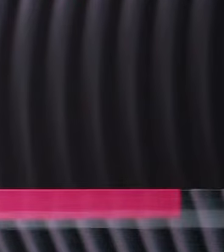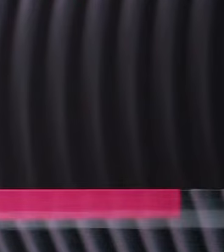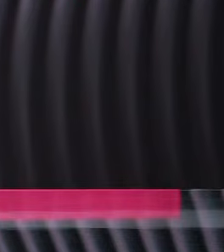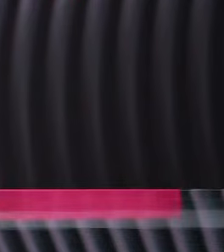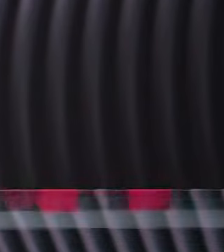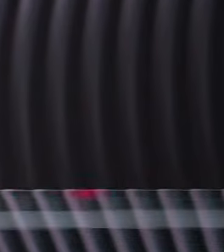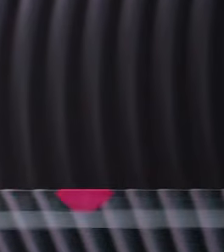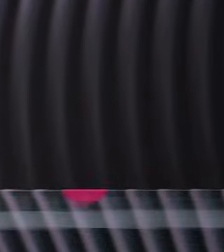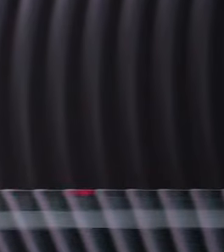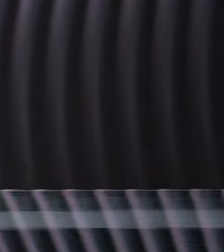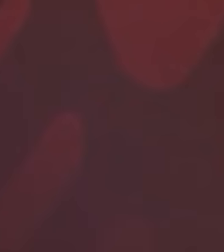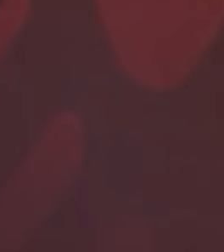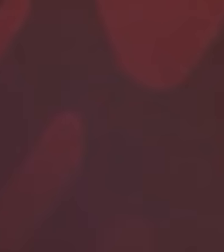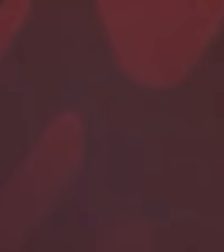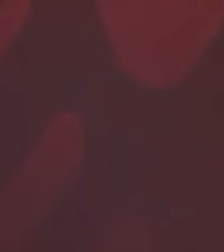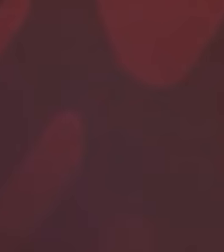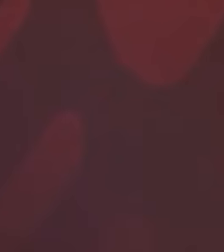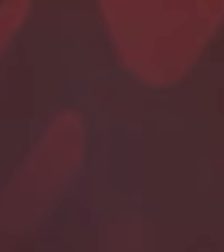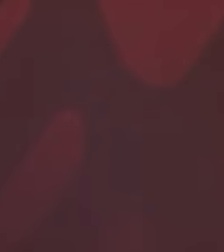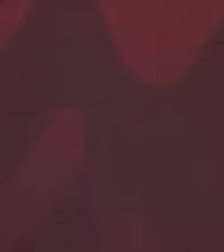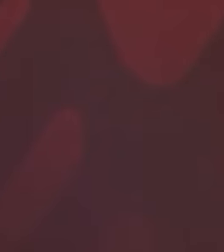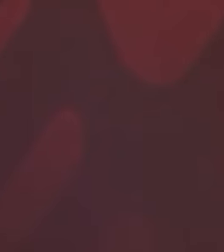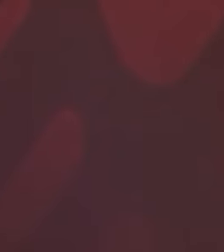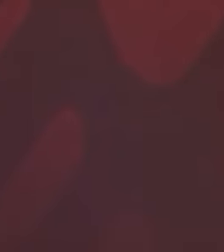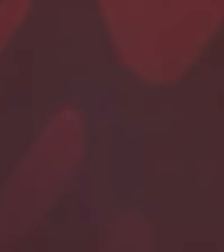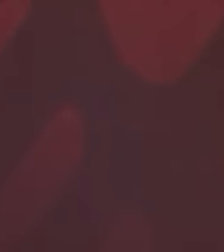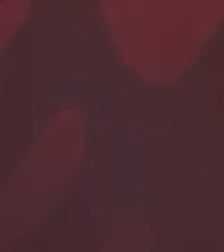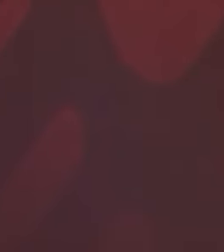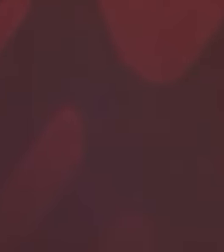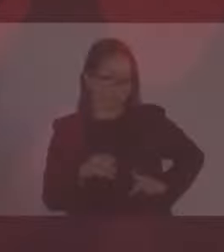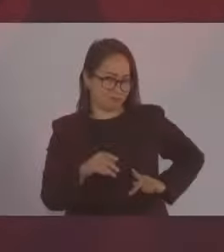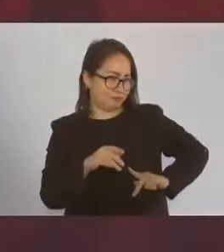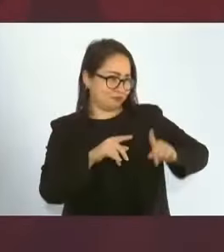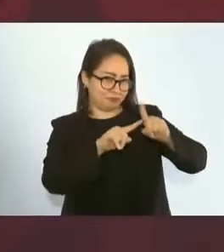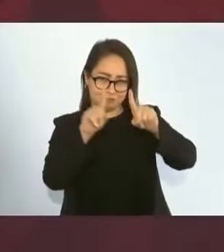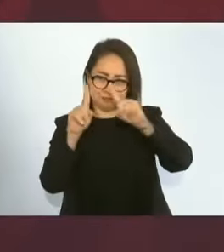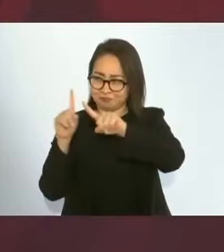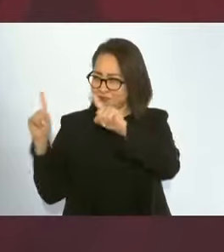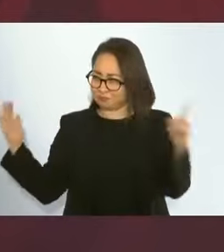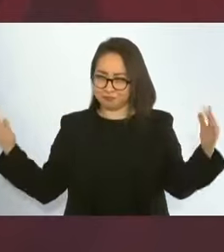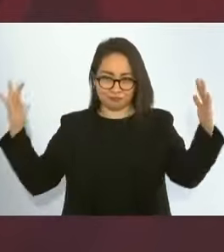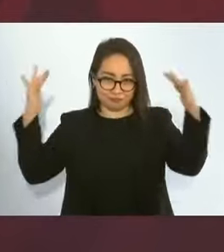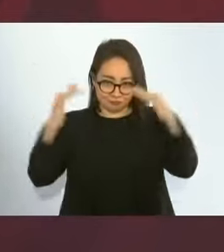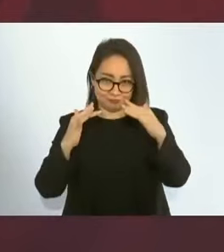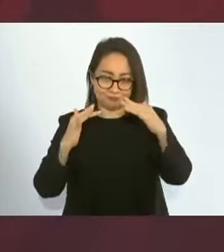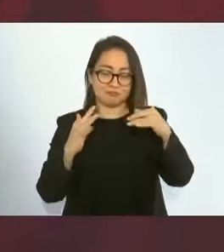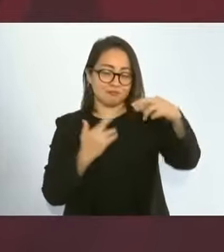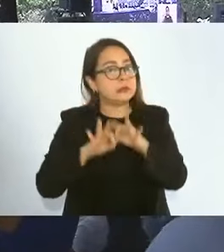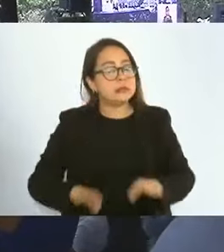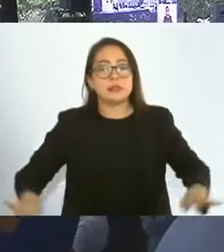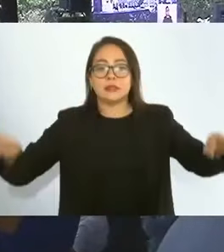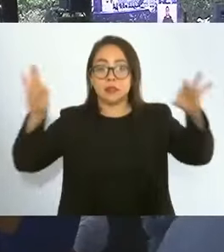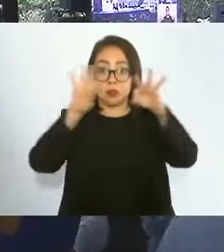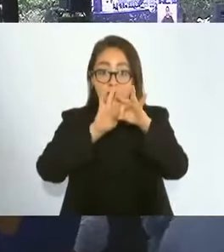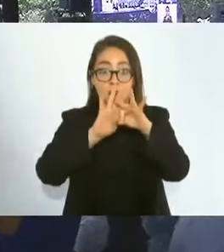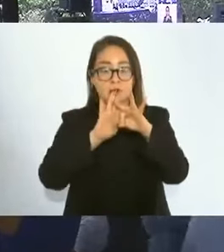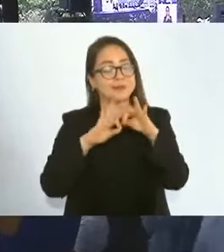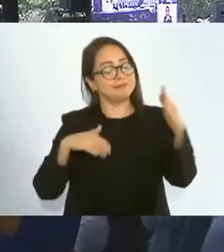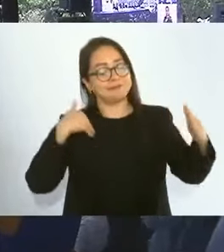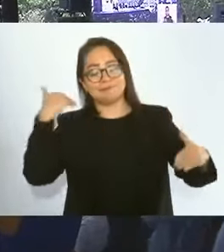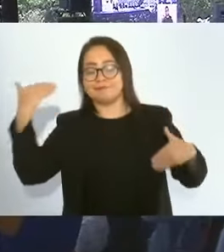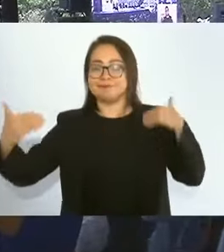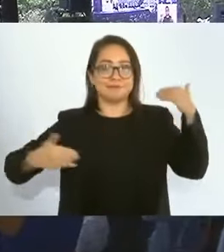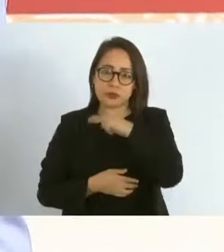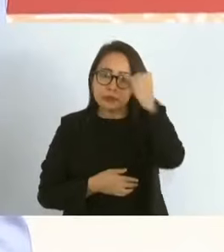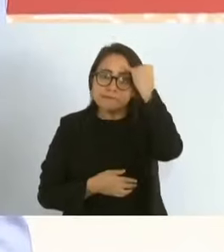lejos en Veracruz cuando un reportero insistió en preguntar sobre la violencia en Guerrero y la llegada de su simpatizante